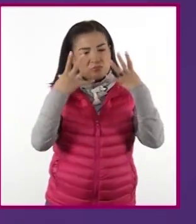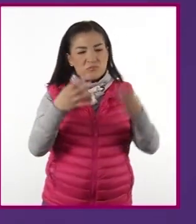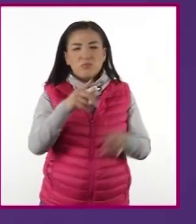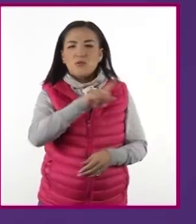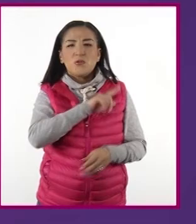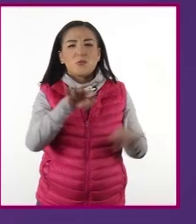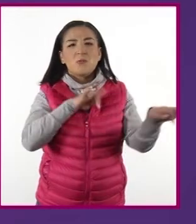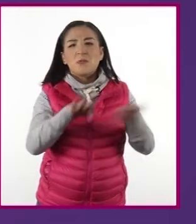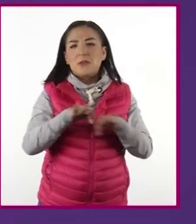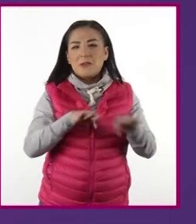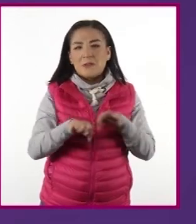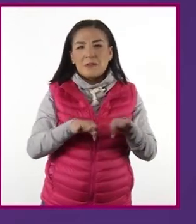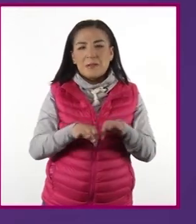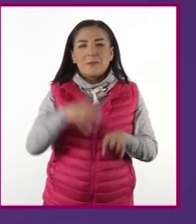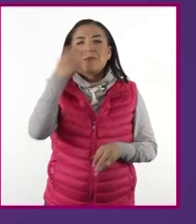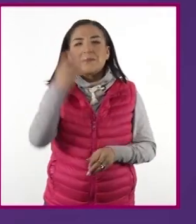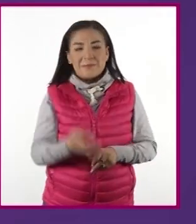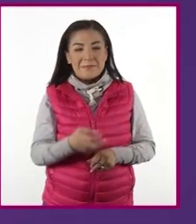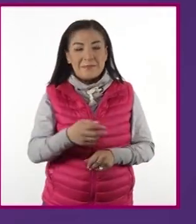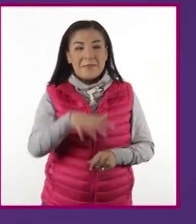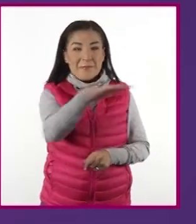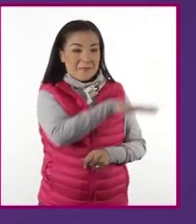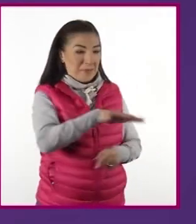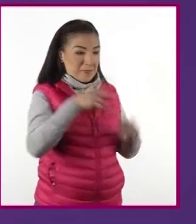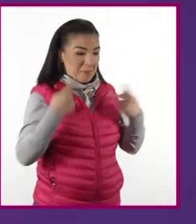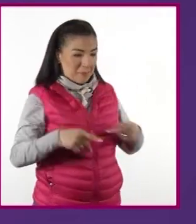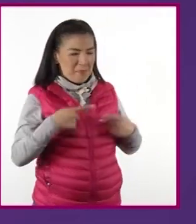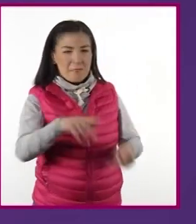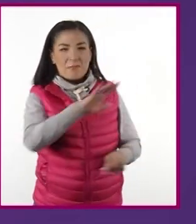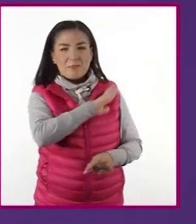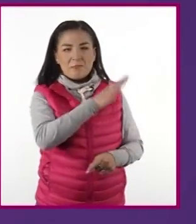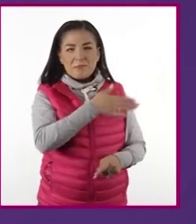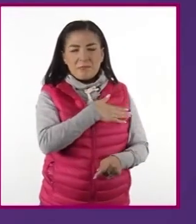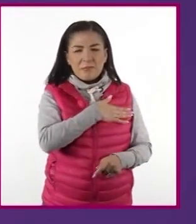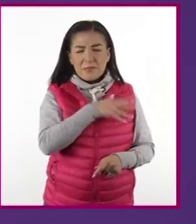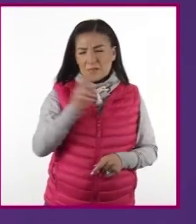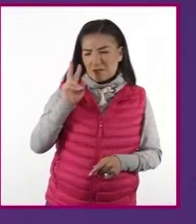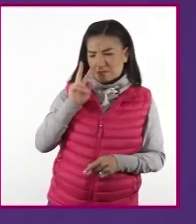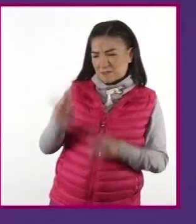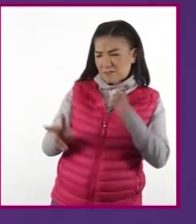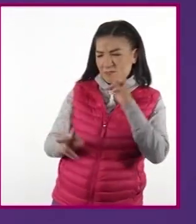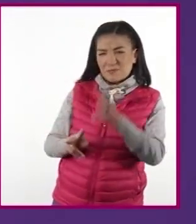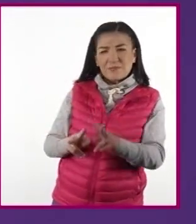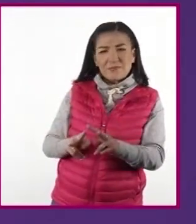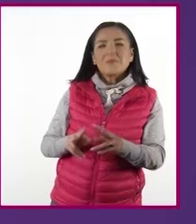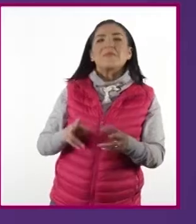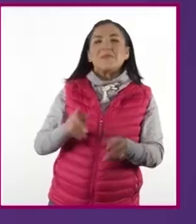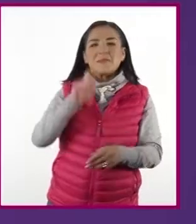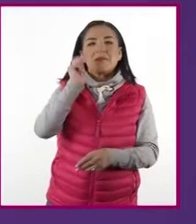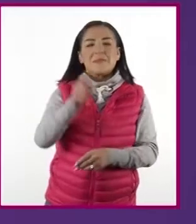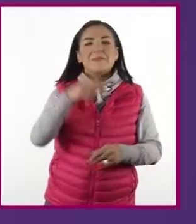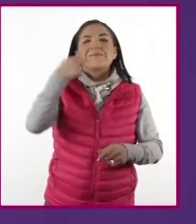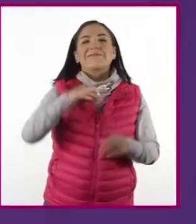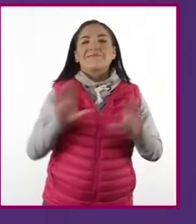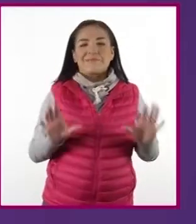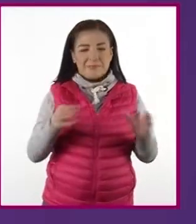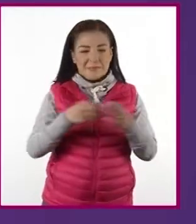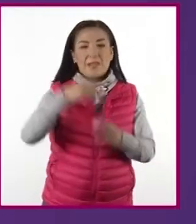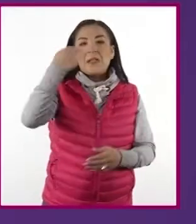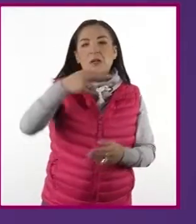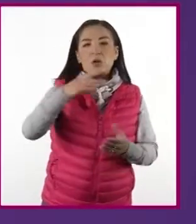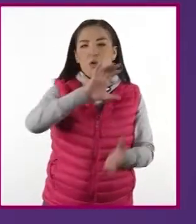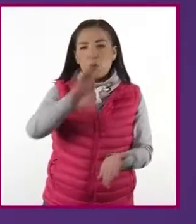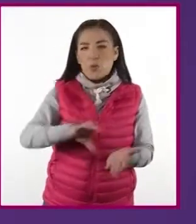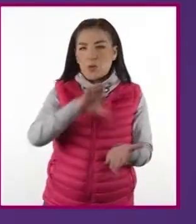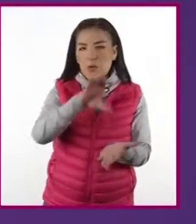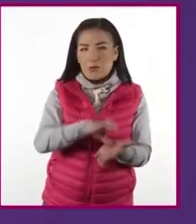España, y los españoles ven y empiezan a llamar a la Nueva España una colonia. Y una